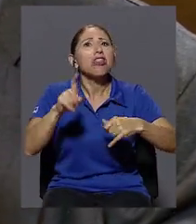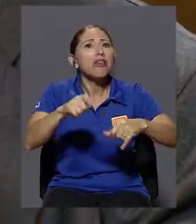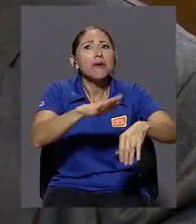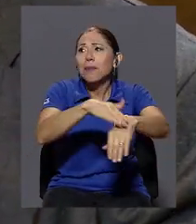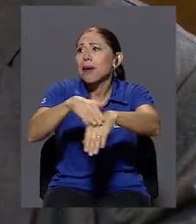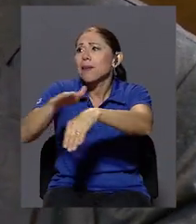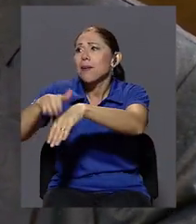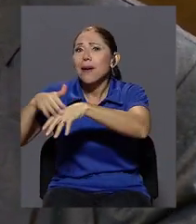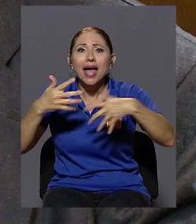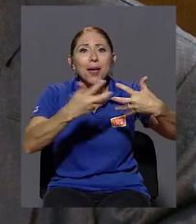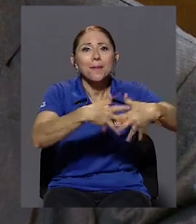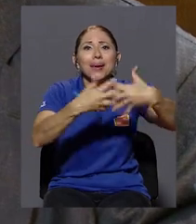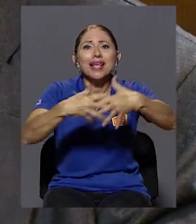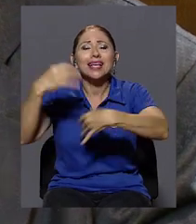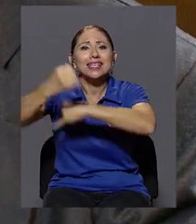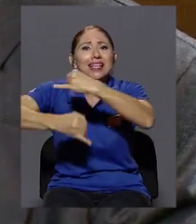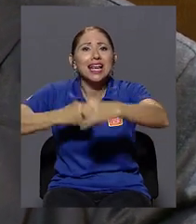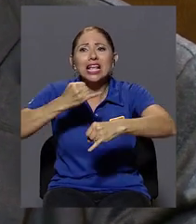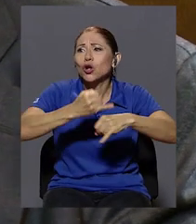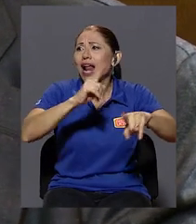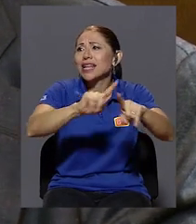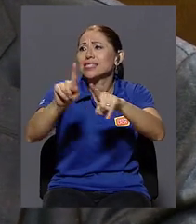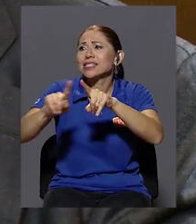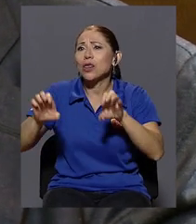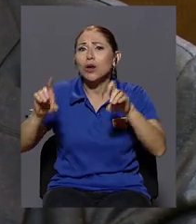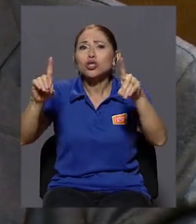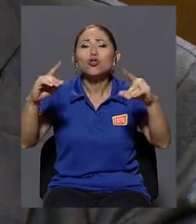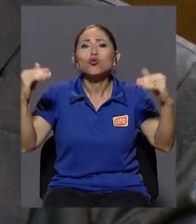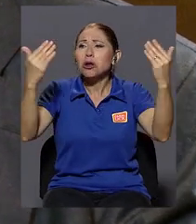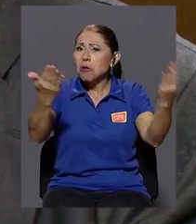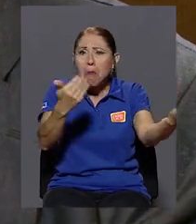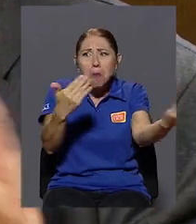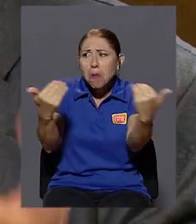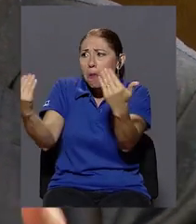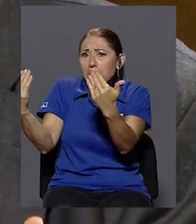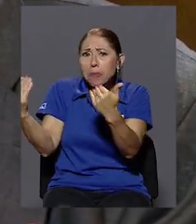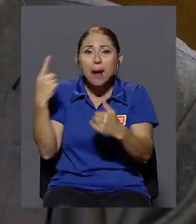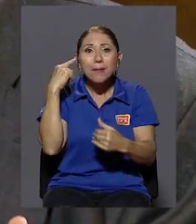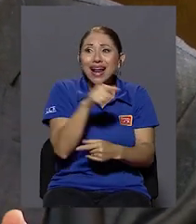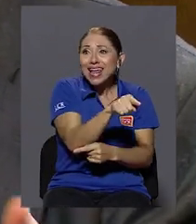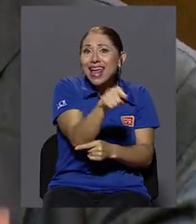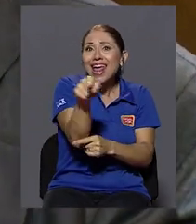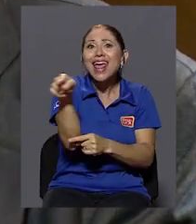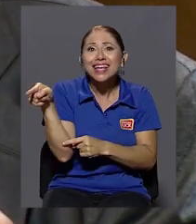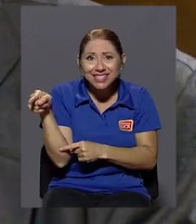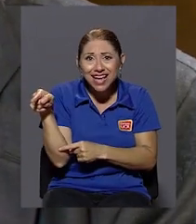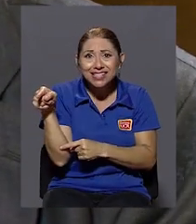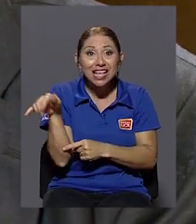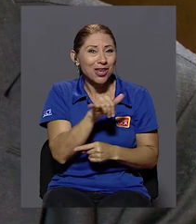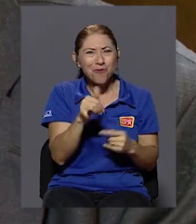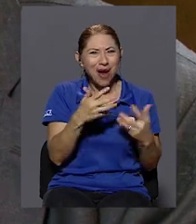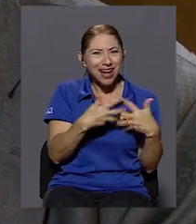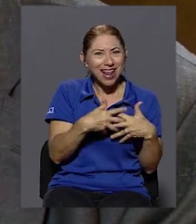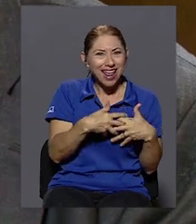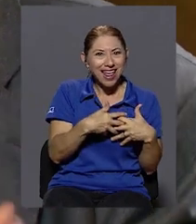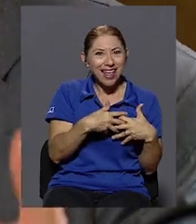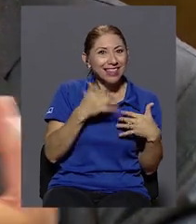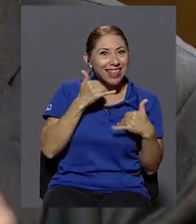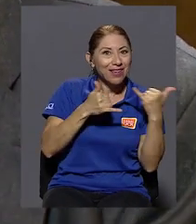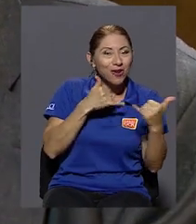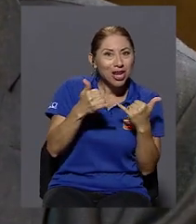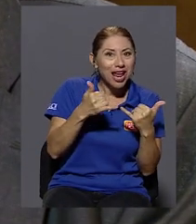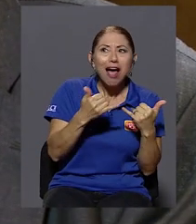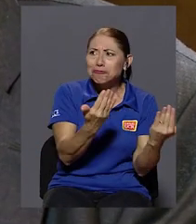las empresas transnacionales e internacionales de educación superior para que sean ellas, así como nos brindan telefonía móvil,